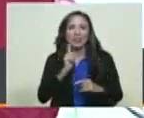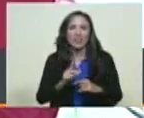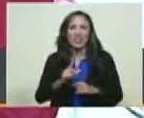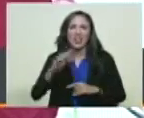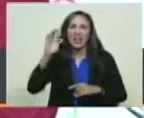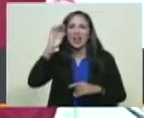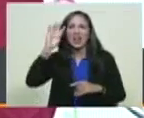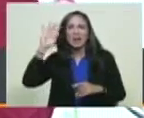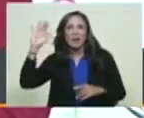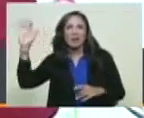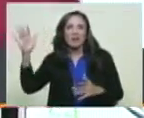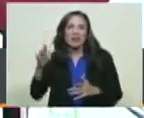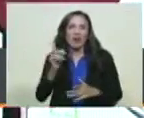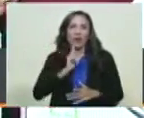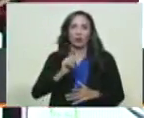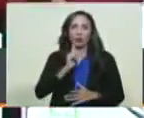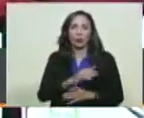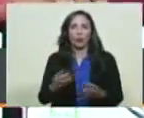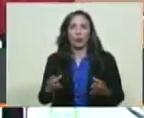futuro común